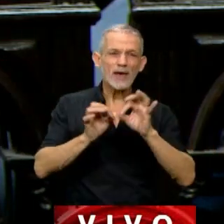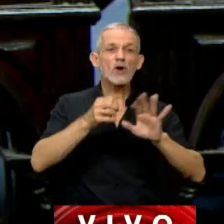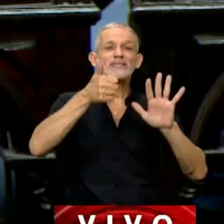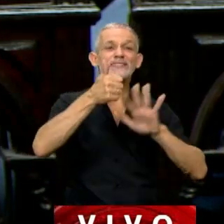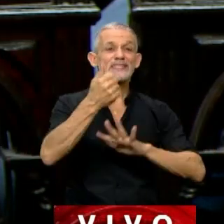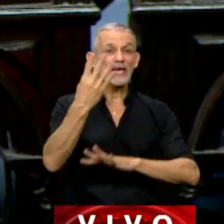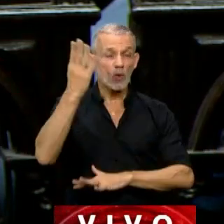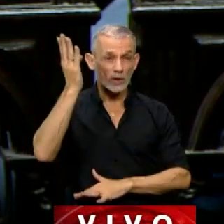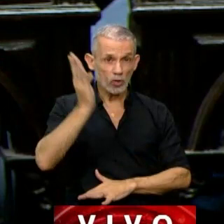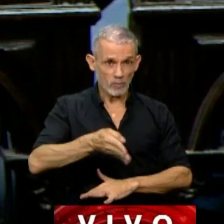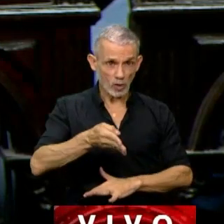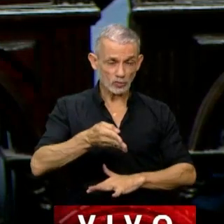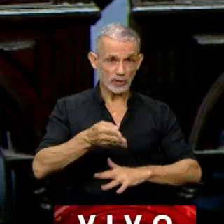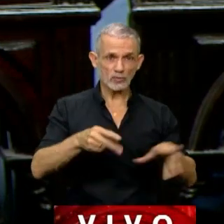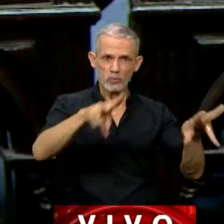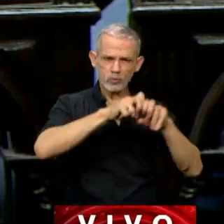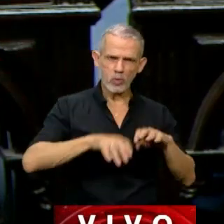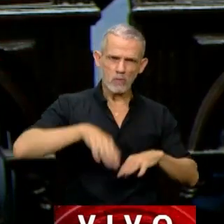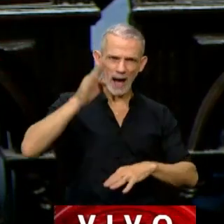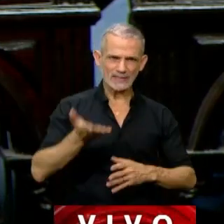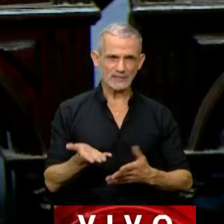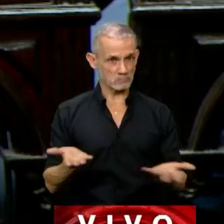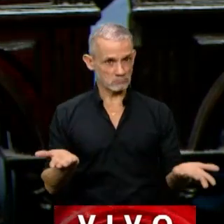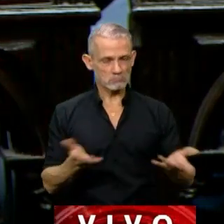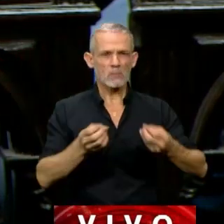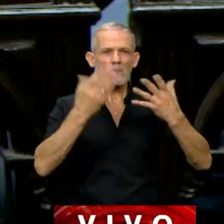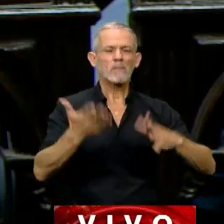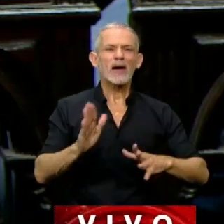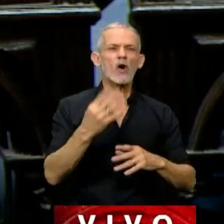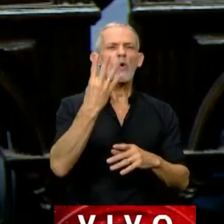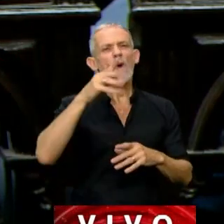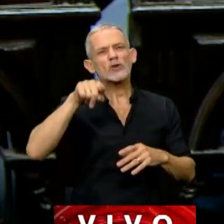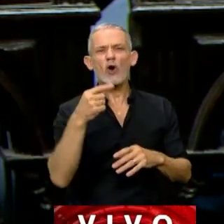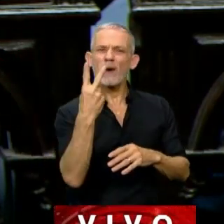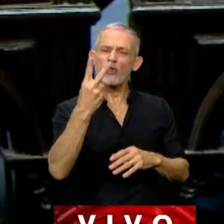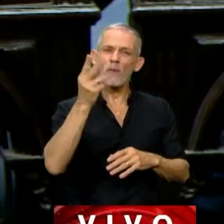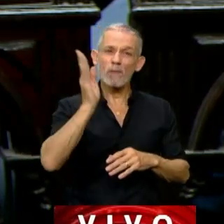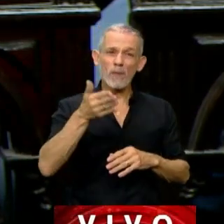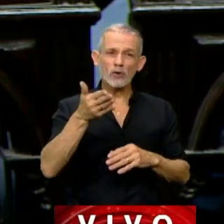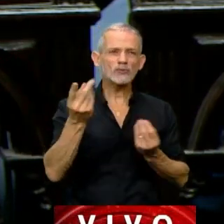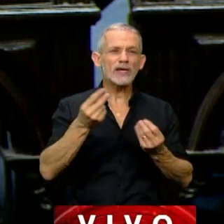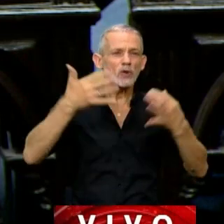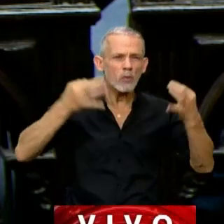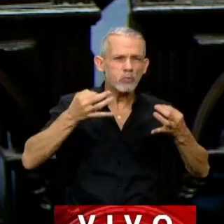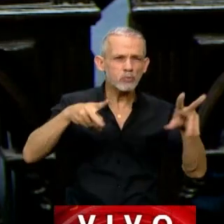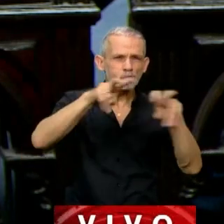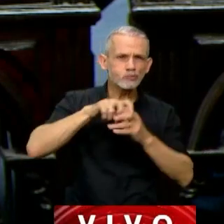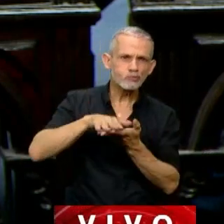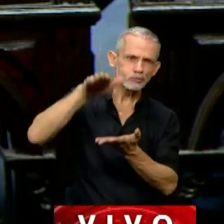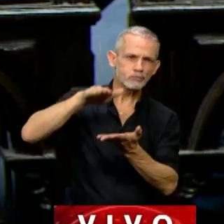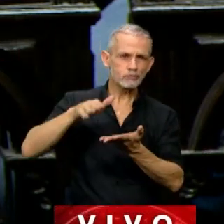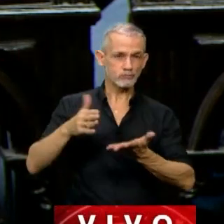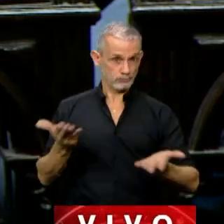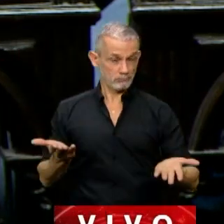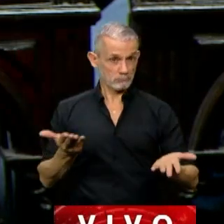64 por ciento en su recaudación y una mejora de 4.2 en términos reales con